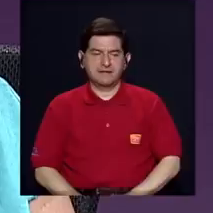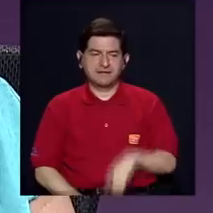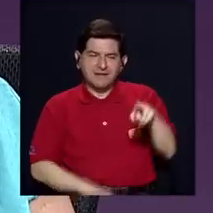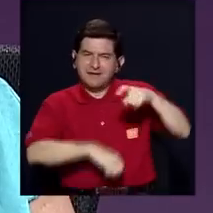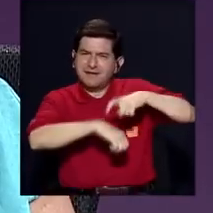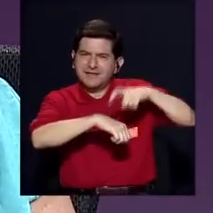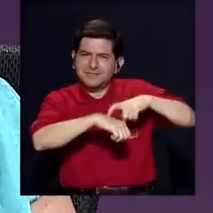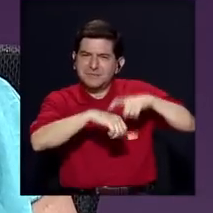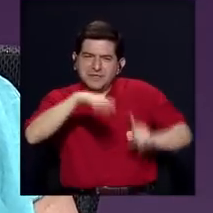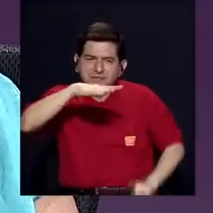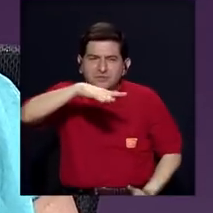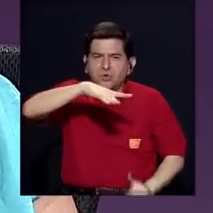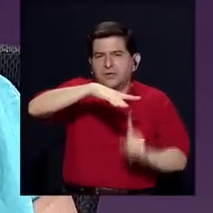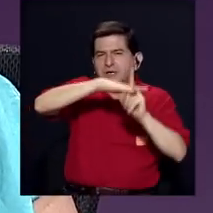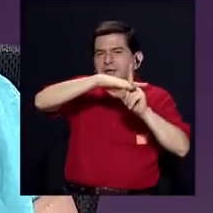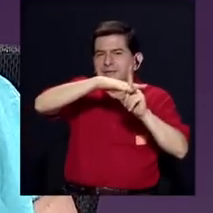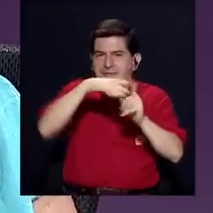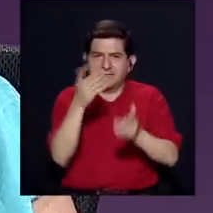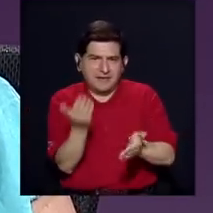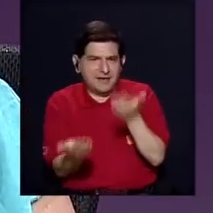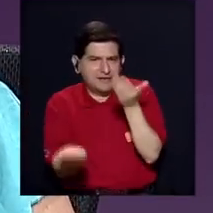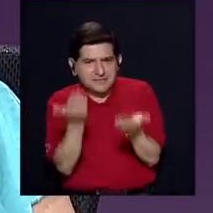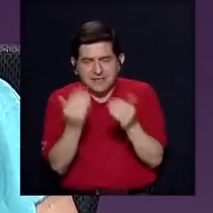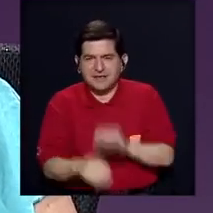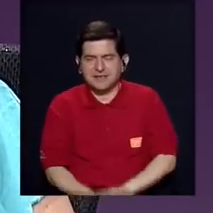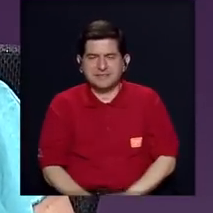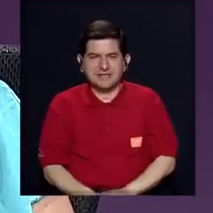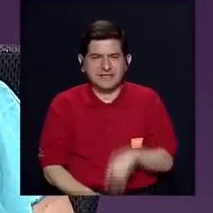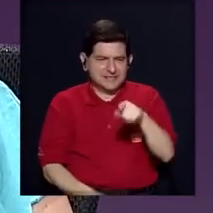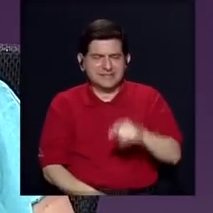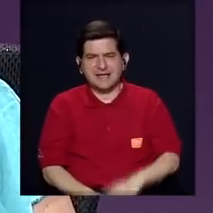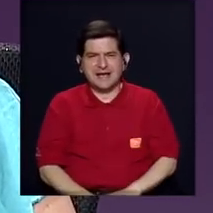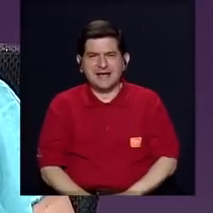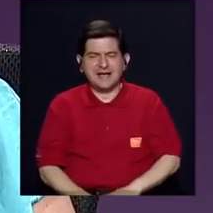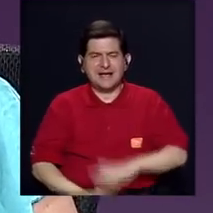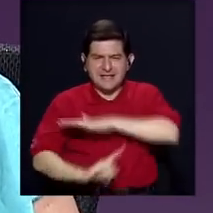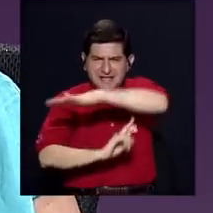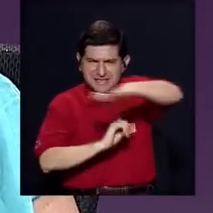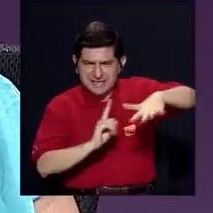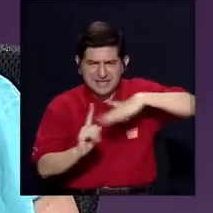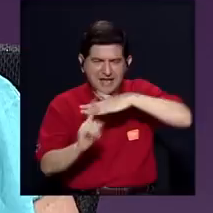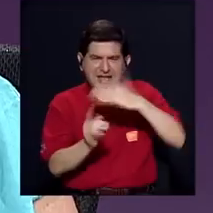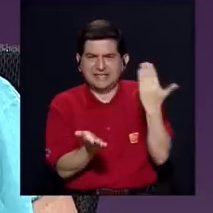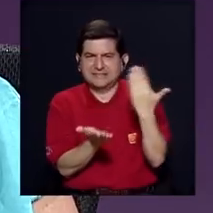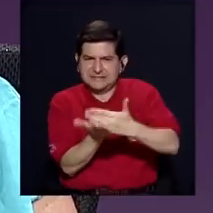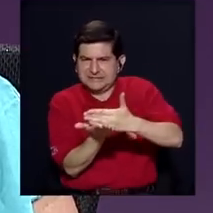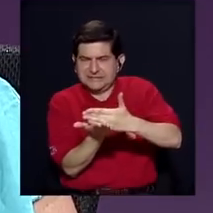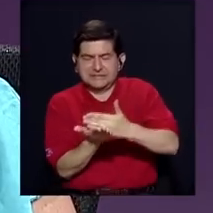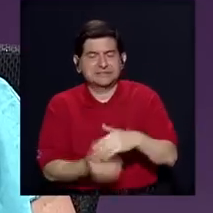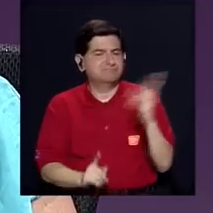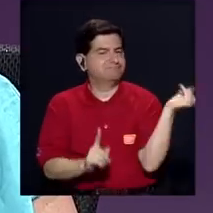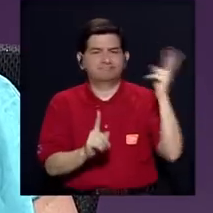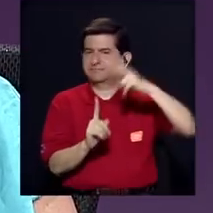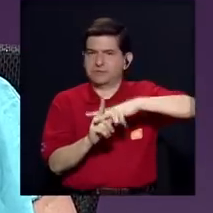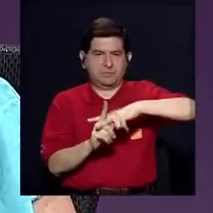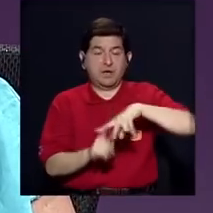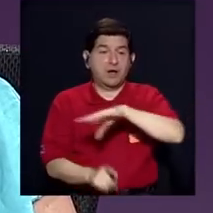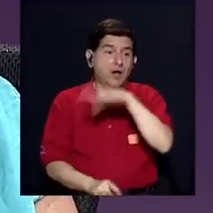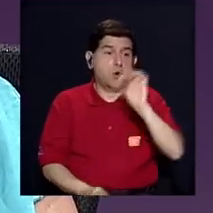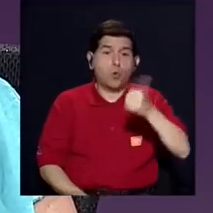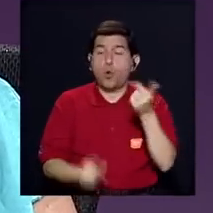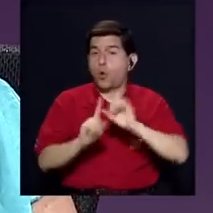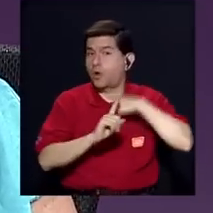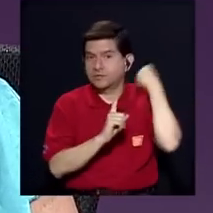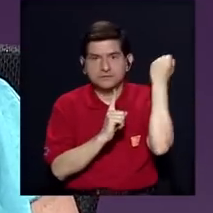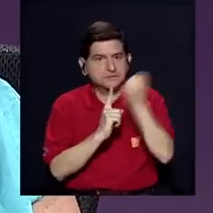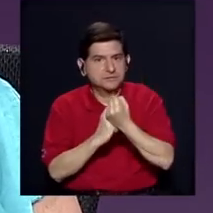donde donde surgen muchas interferencias digamos del entorno y pues no se aplica o en otras